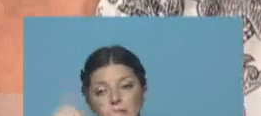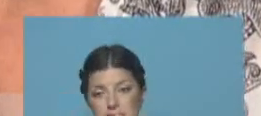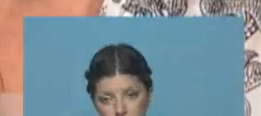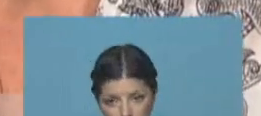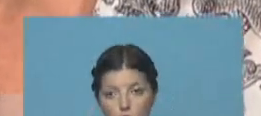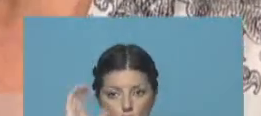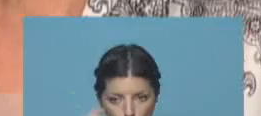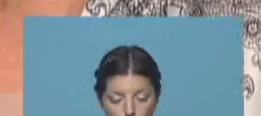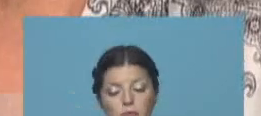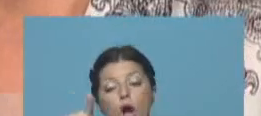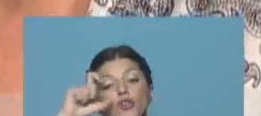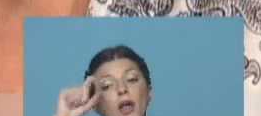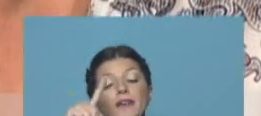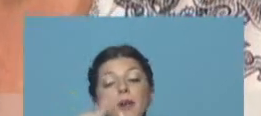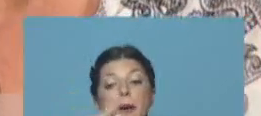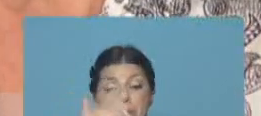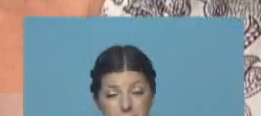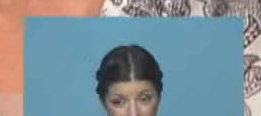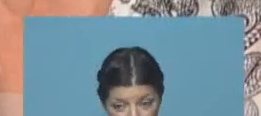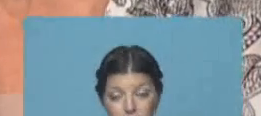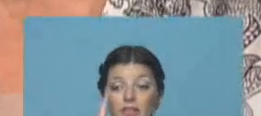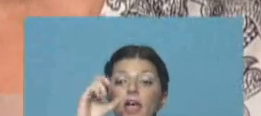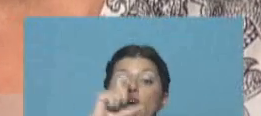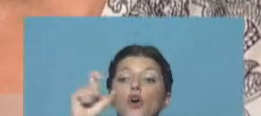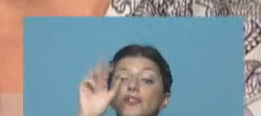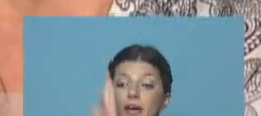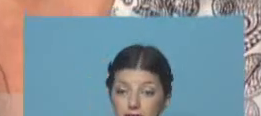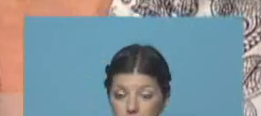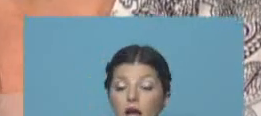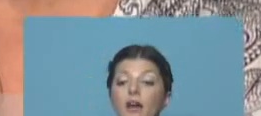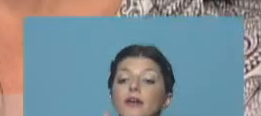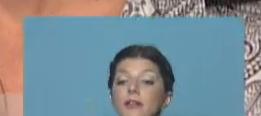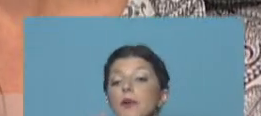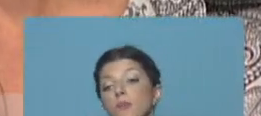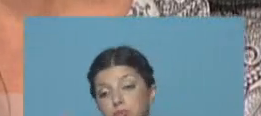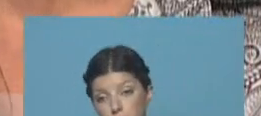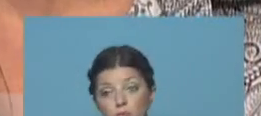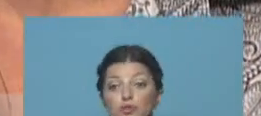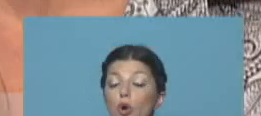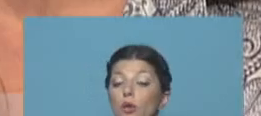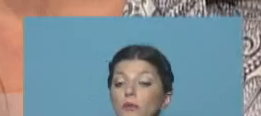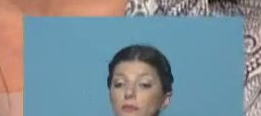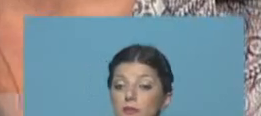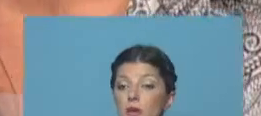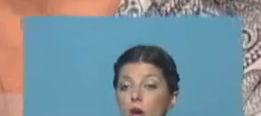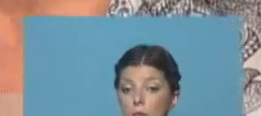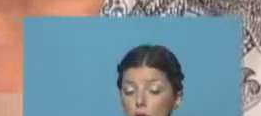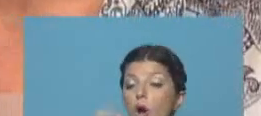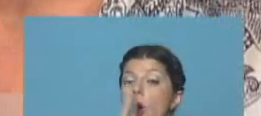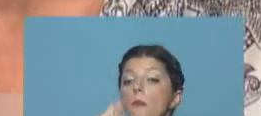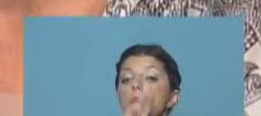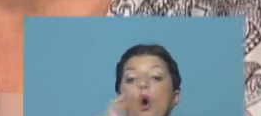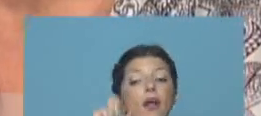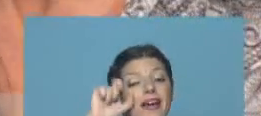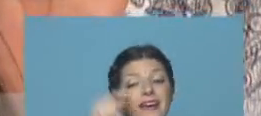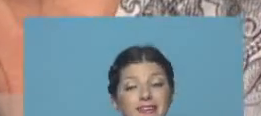otro expresidente Miguel Rodríguez de Costa Rica y también Tuto Quiroga de Bolivia. Están siendo invitados por Julio Borges, el presidente de la